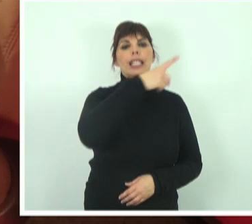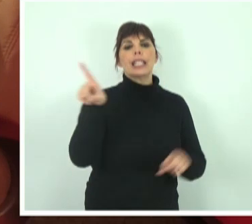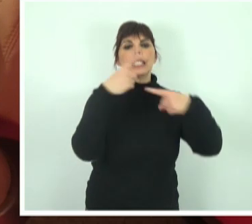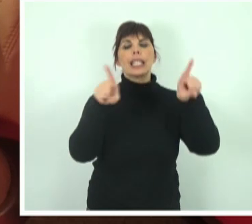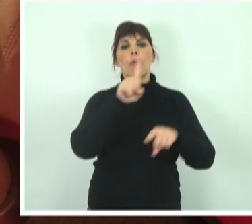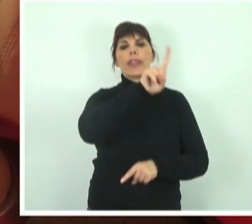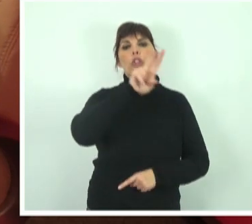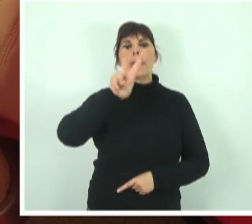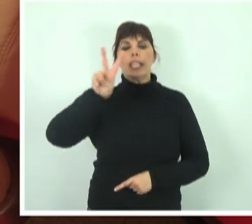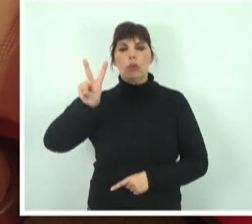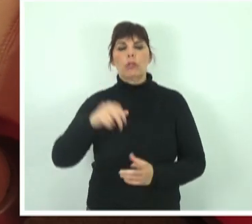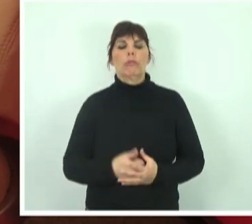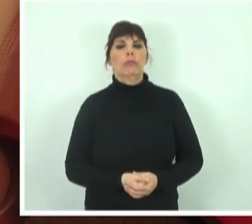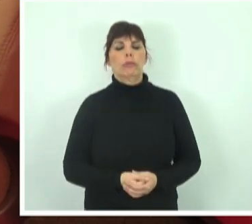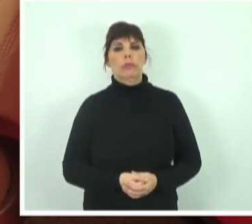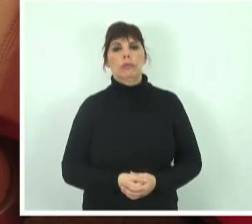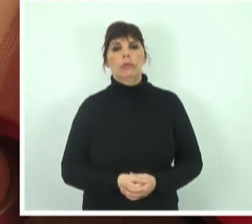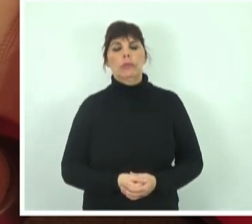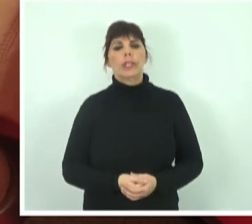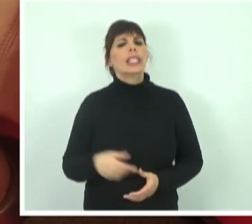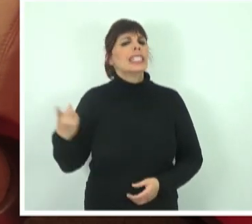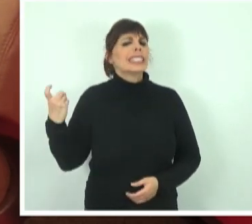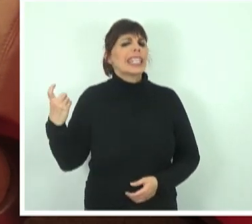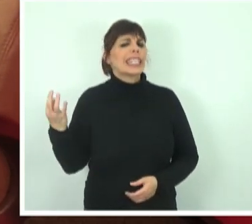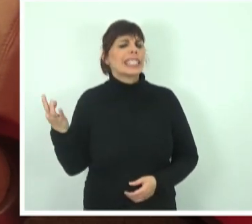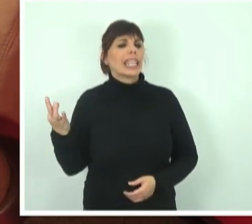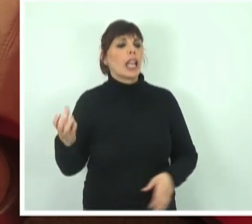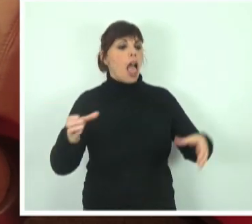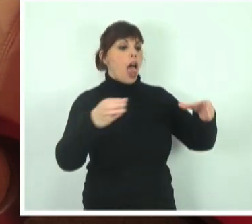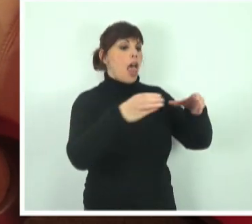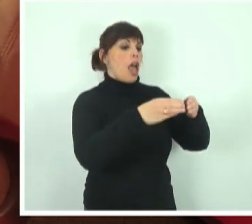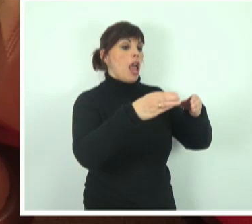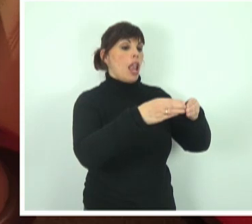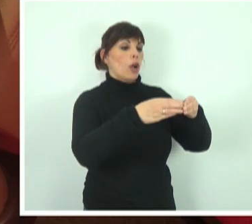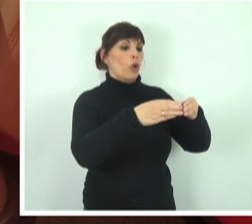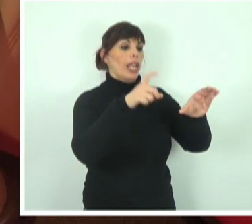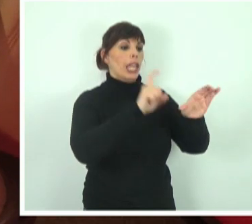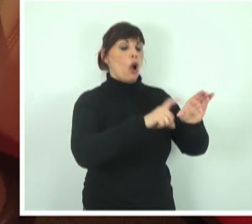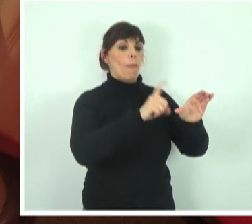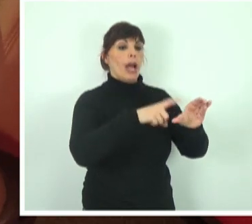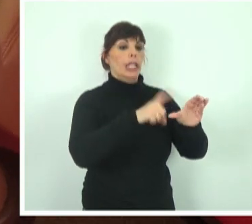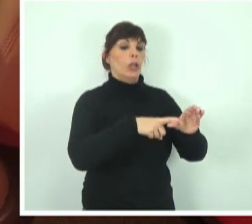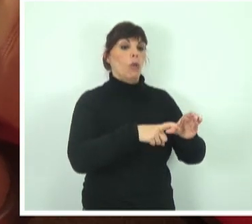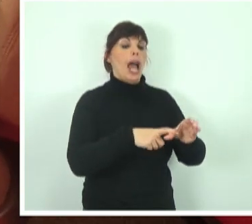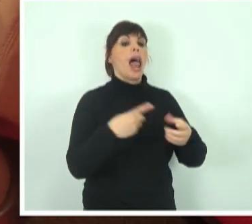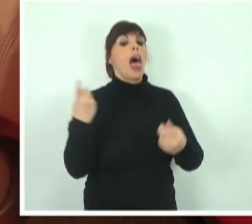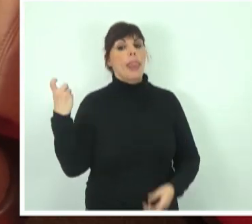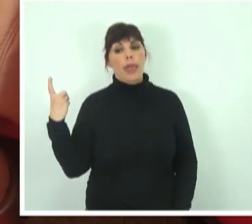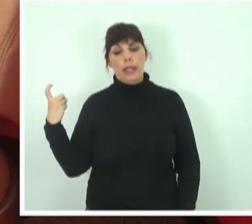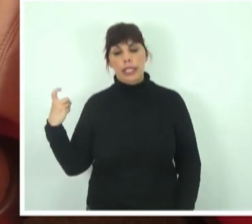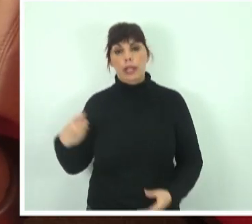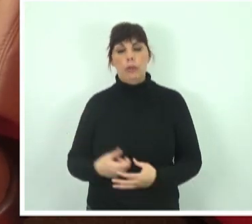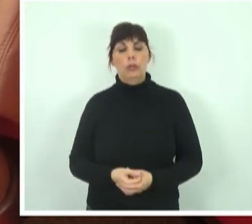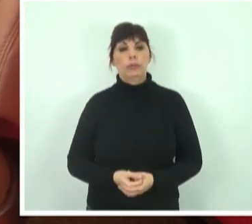que es necesario estar en la congregación. Y déjame leerte una traducción de la Biblia que se